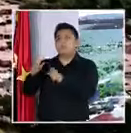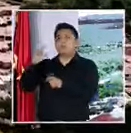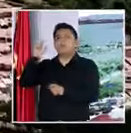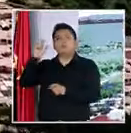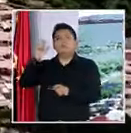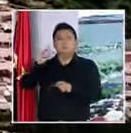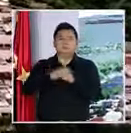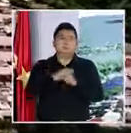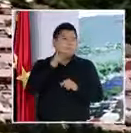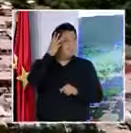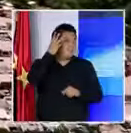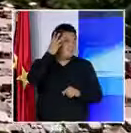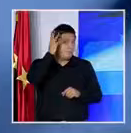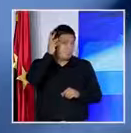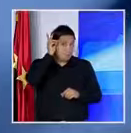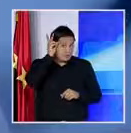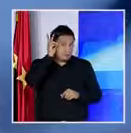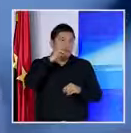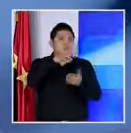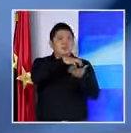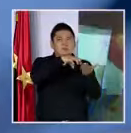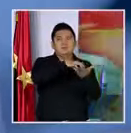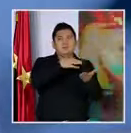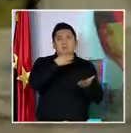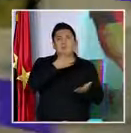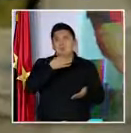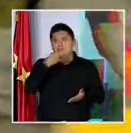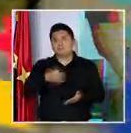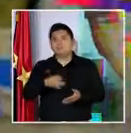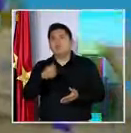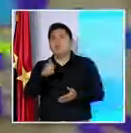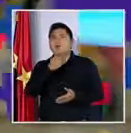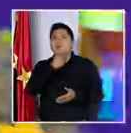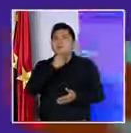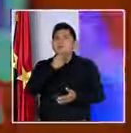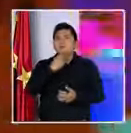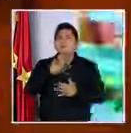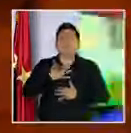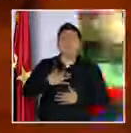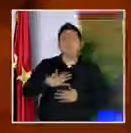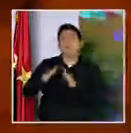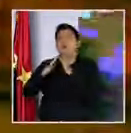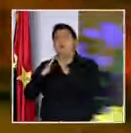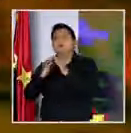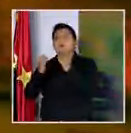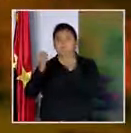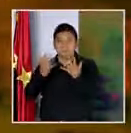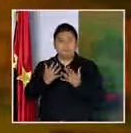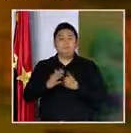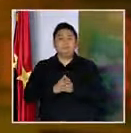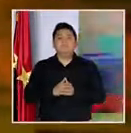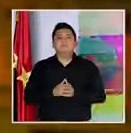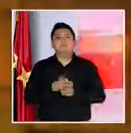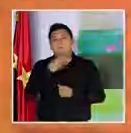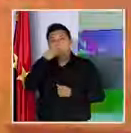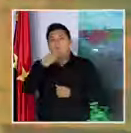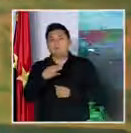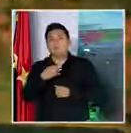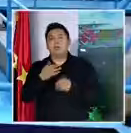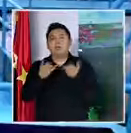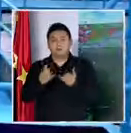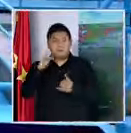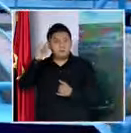Rosario y Los Patios contarán con una alternativa real de acceso al preciado líquido. También, en el Gobierno